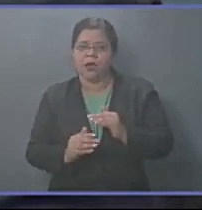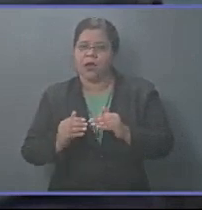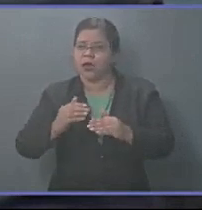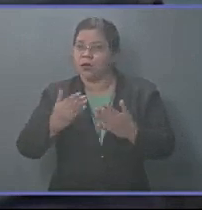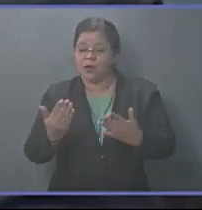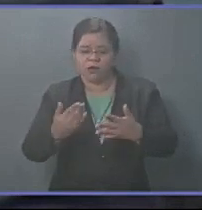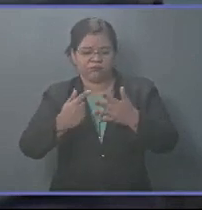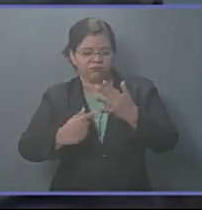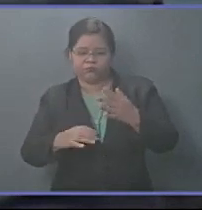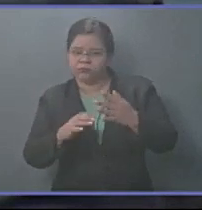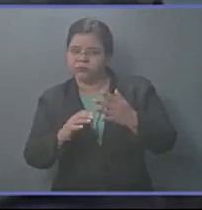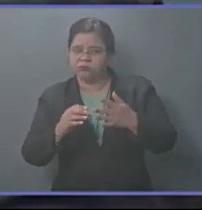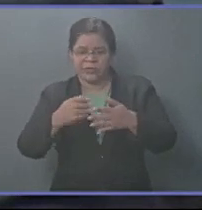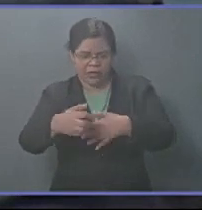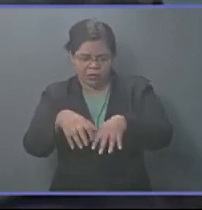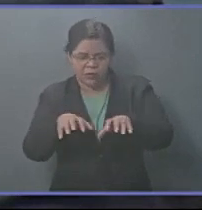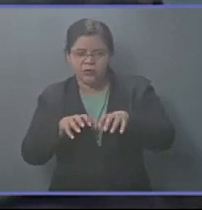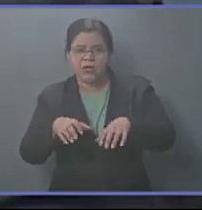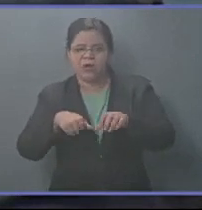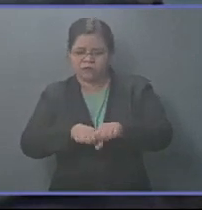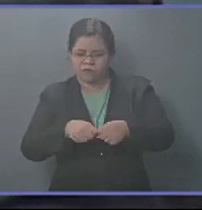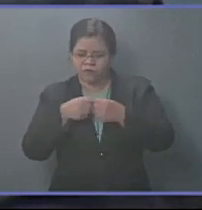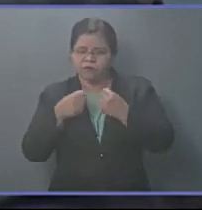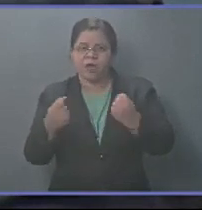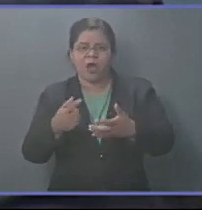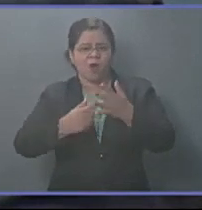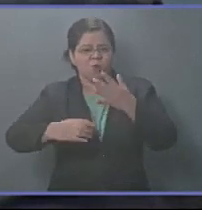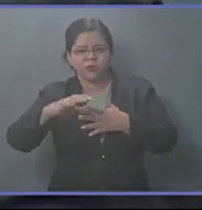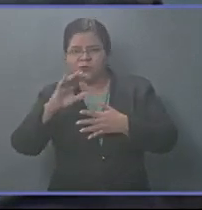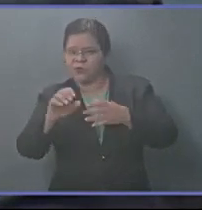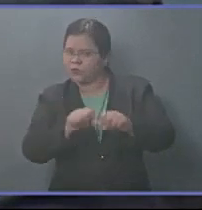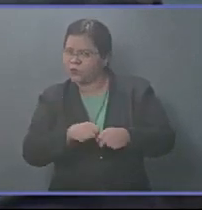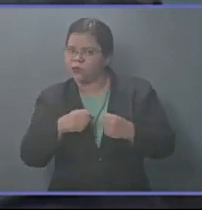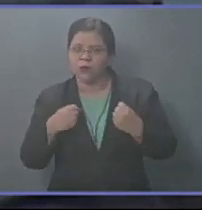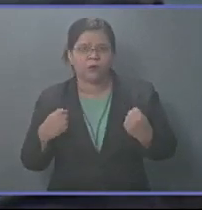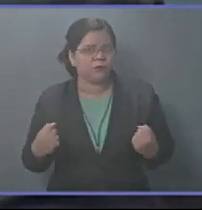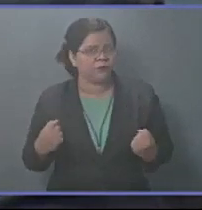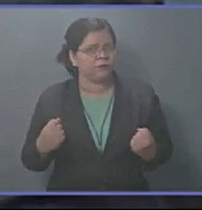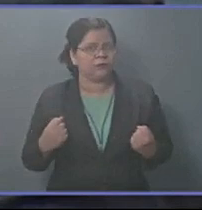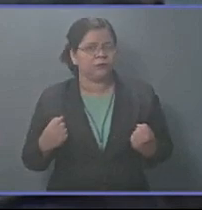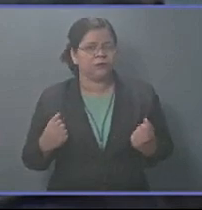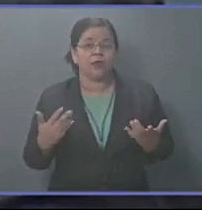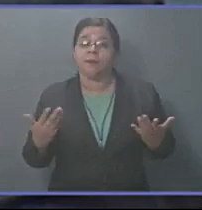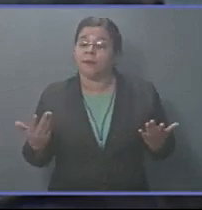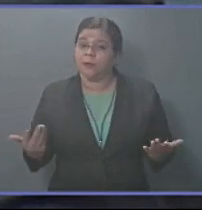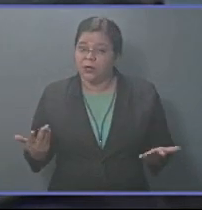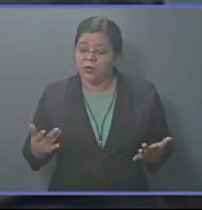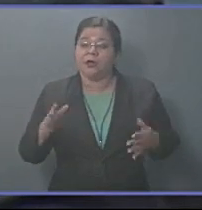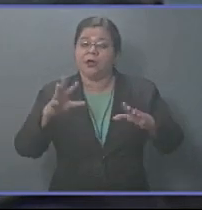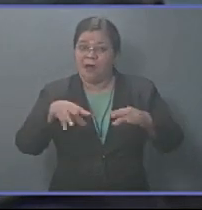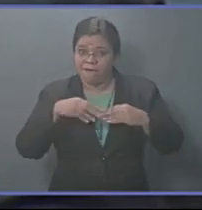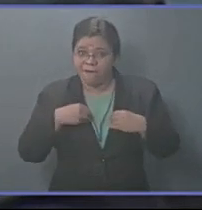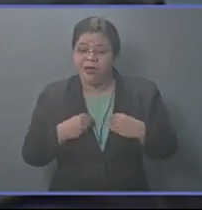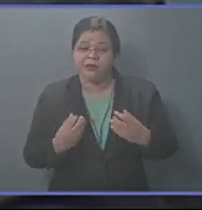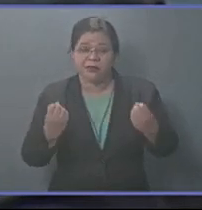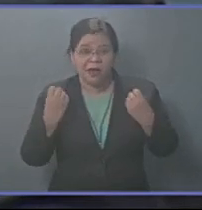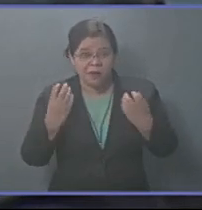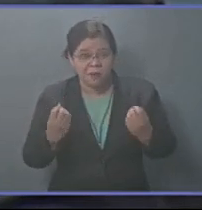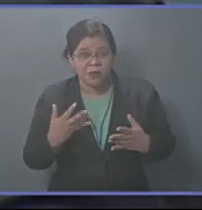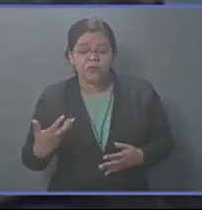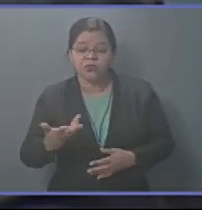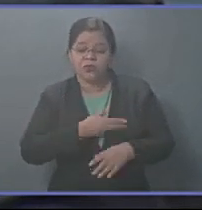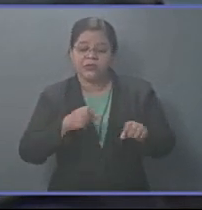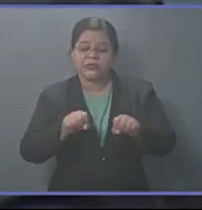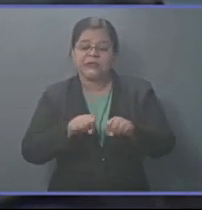y por consecuencia la ruptura del orden constitucional salvadoreño afectando gravemente nuestro